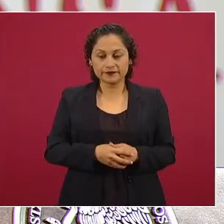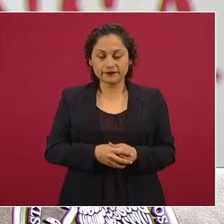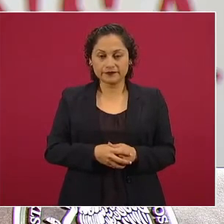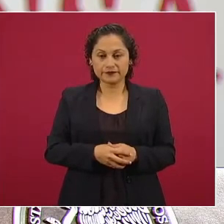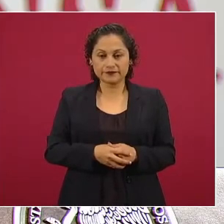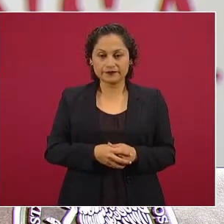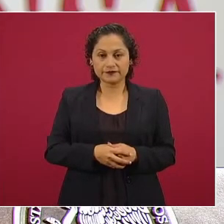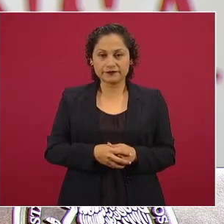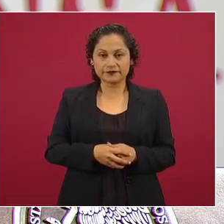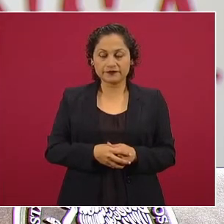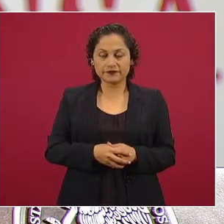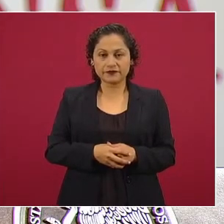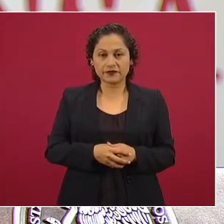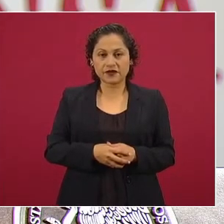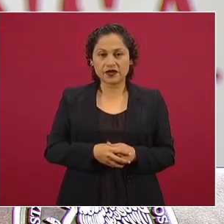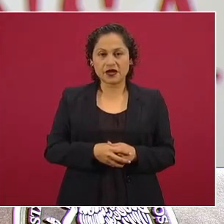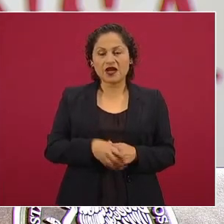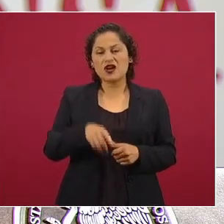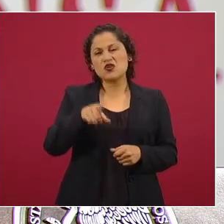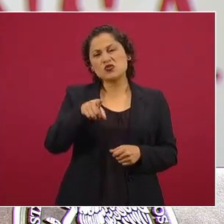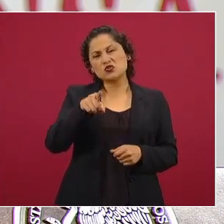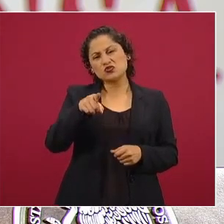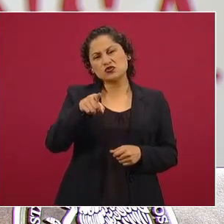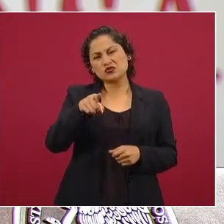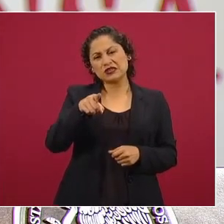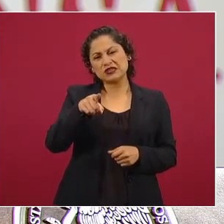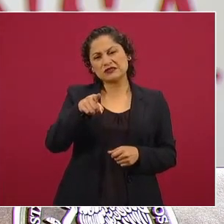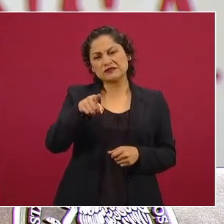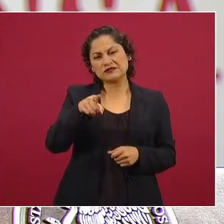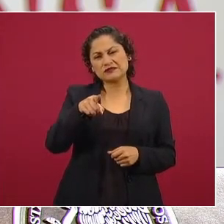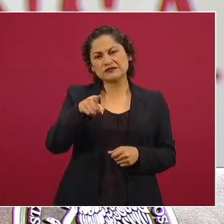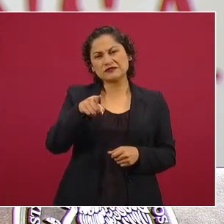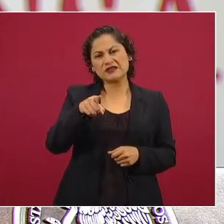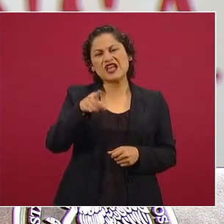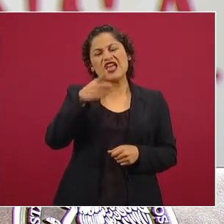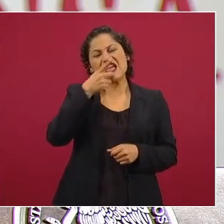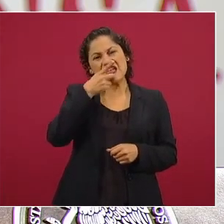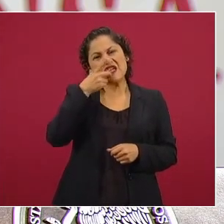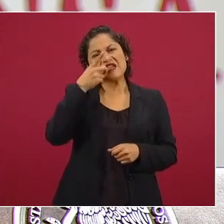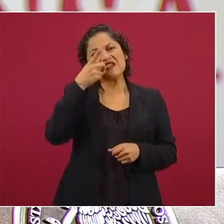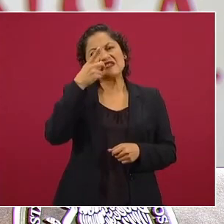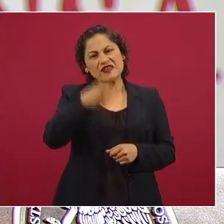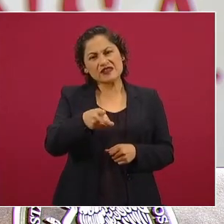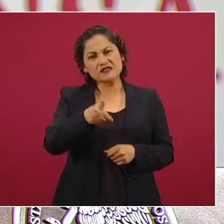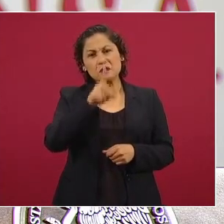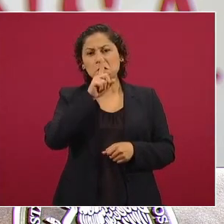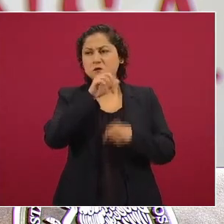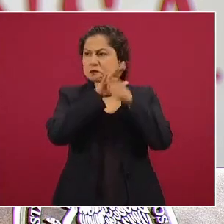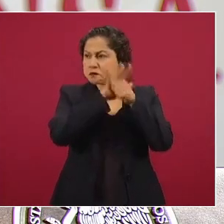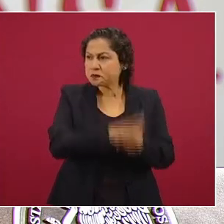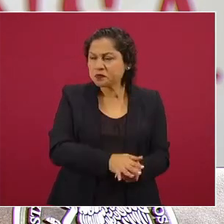no se le entrevista y que se le tiene bloqueado.